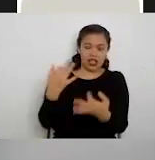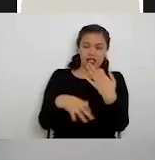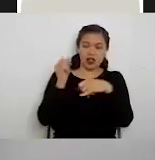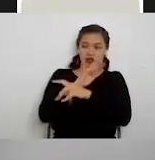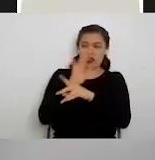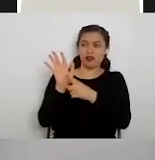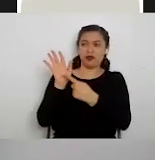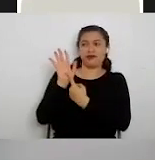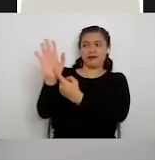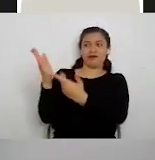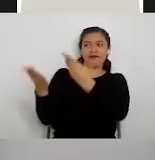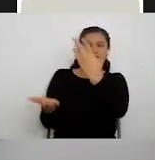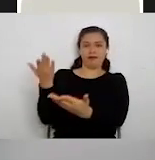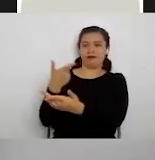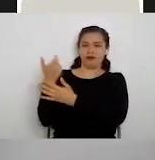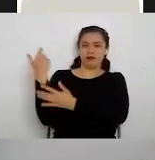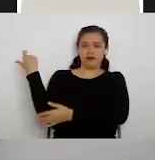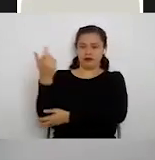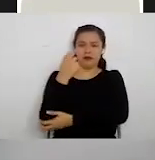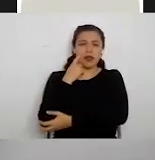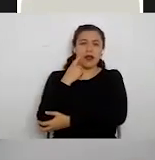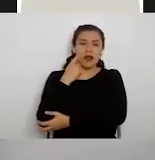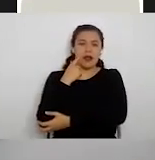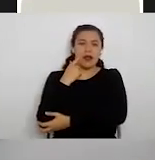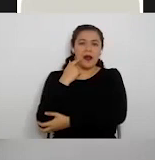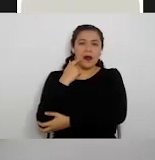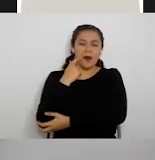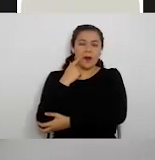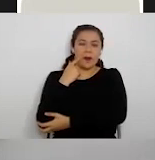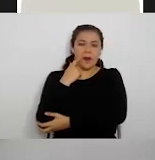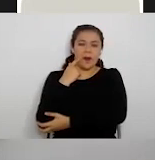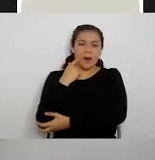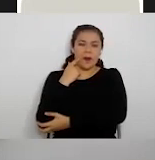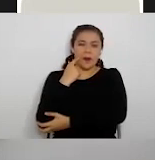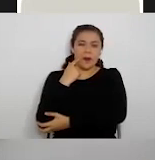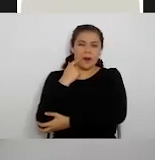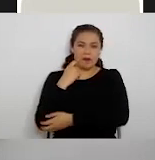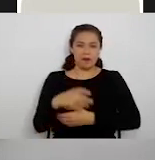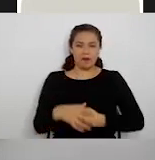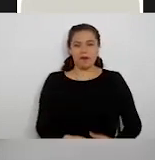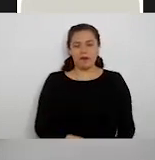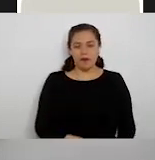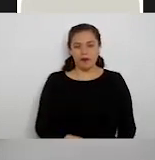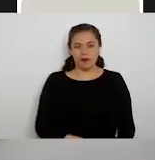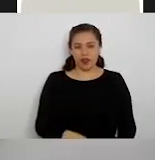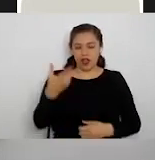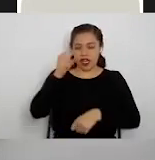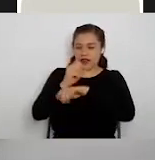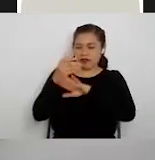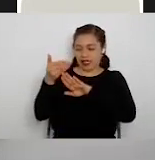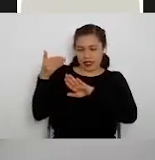salieron de la balanza de pagos. Bueno, México, básicamente, la semana pasada se dijo